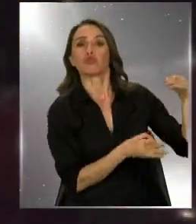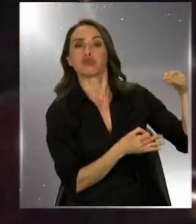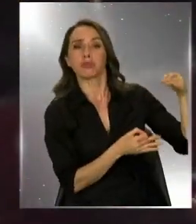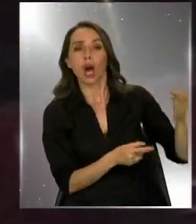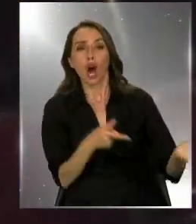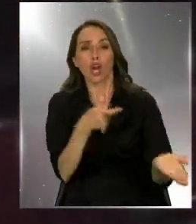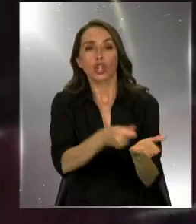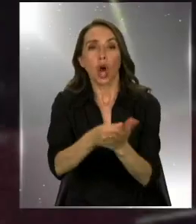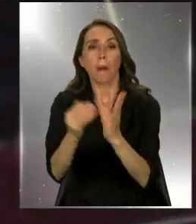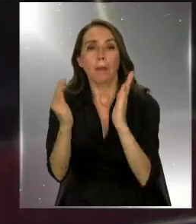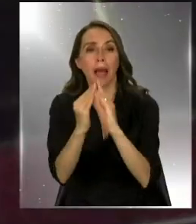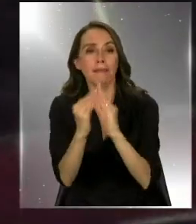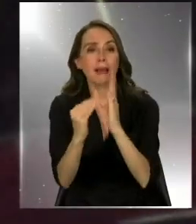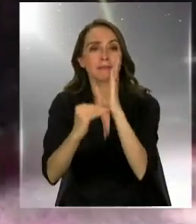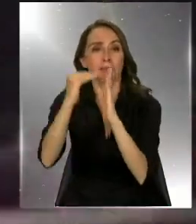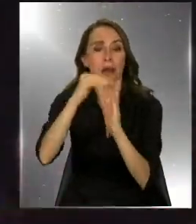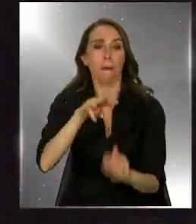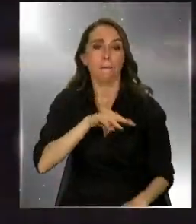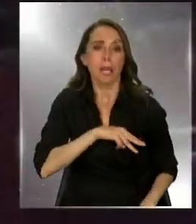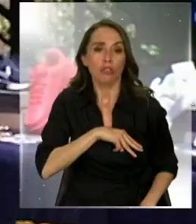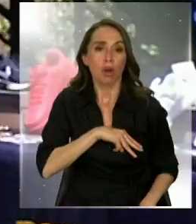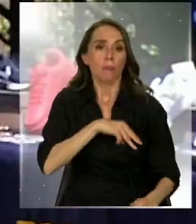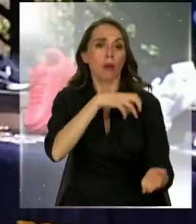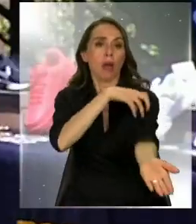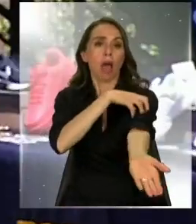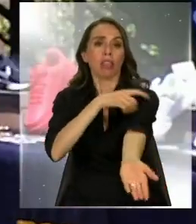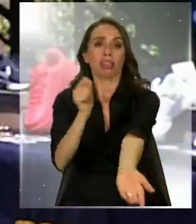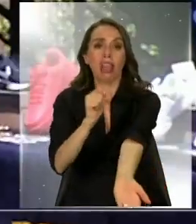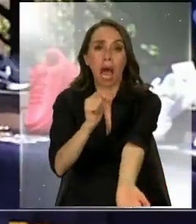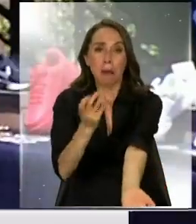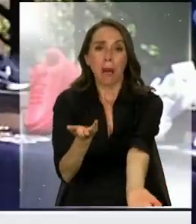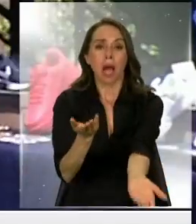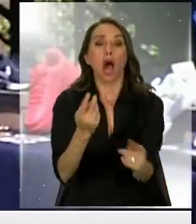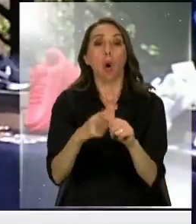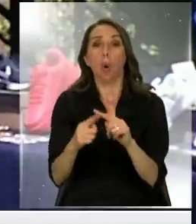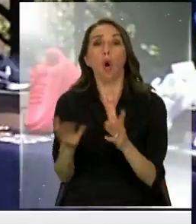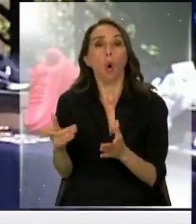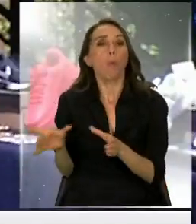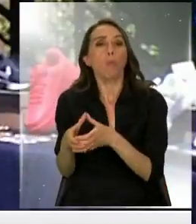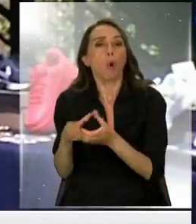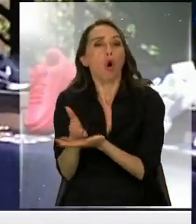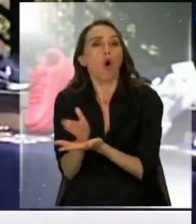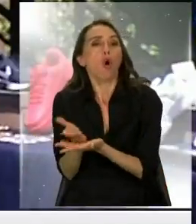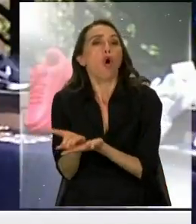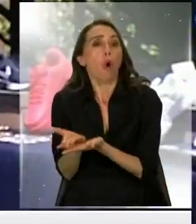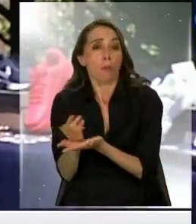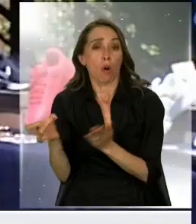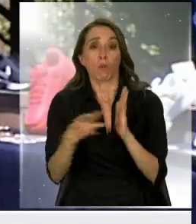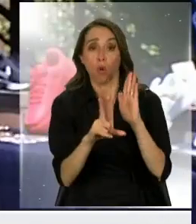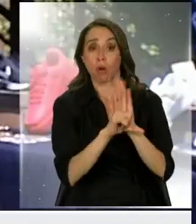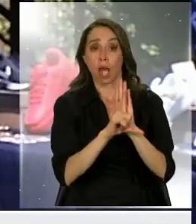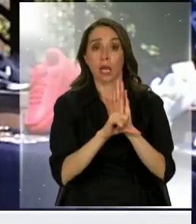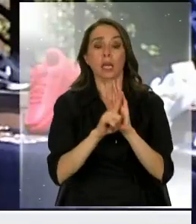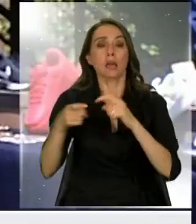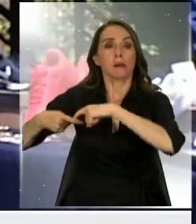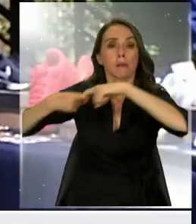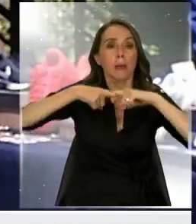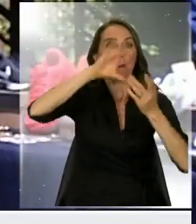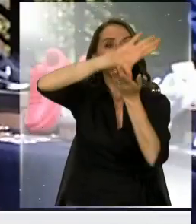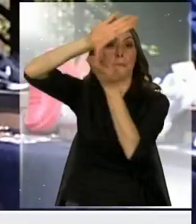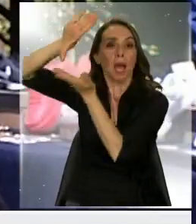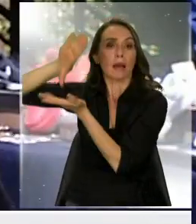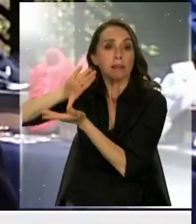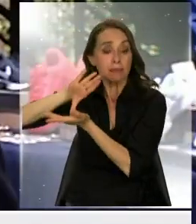inmuebles en la región metropolitana, en la región de Tarapacá. Otra de las formas de operar que tenía esta organización criminal transnacional era